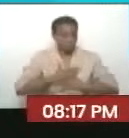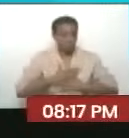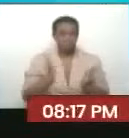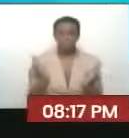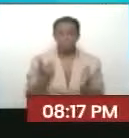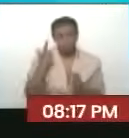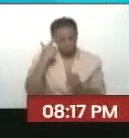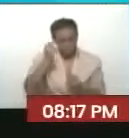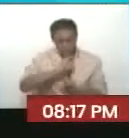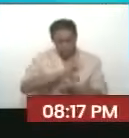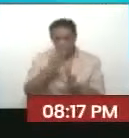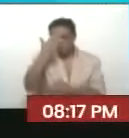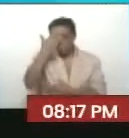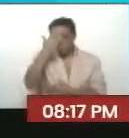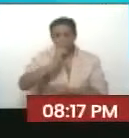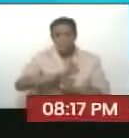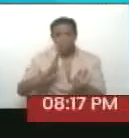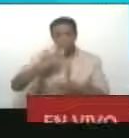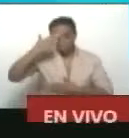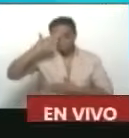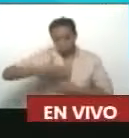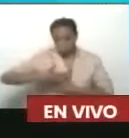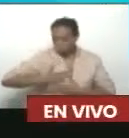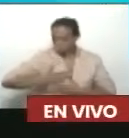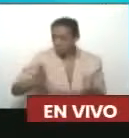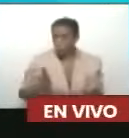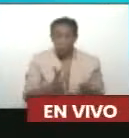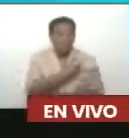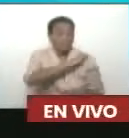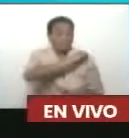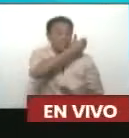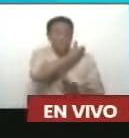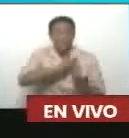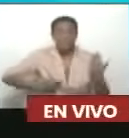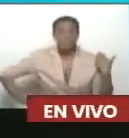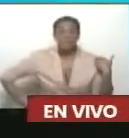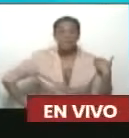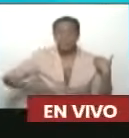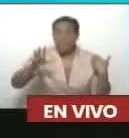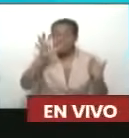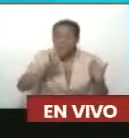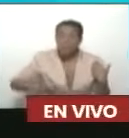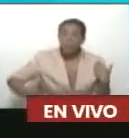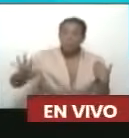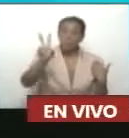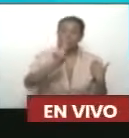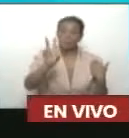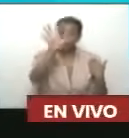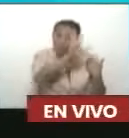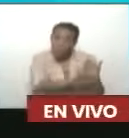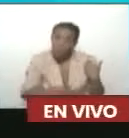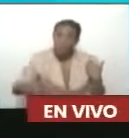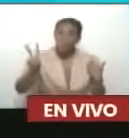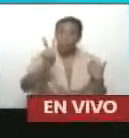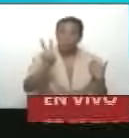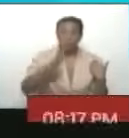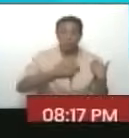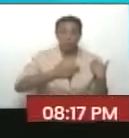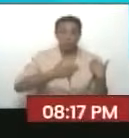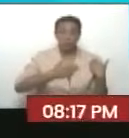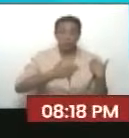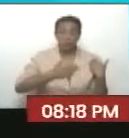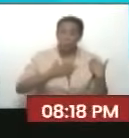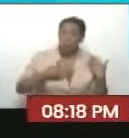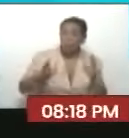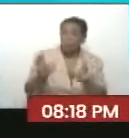Ustedes saben, yo soy militante y presidente del partido político más